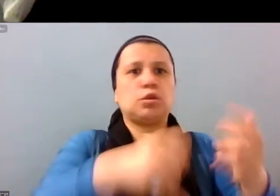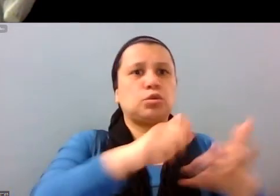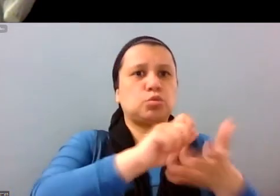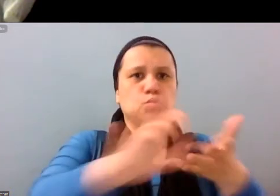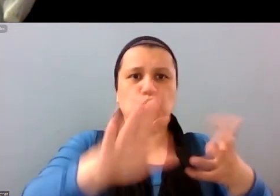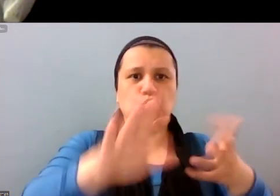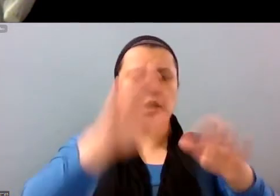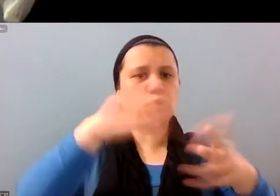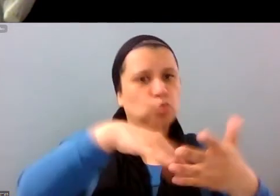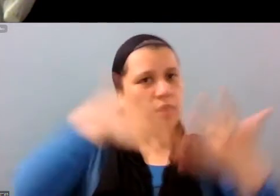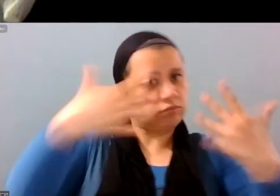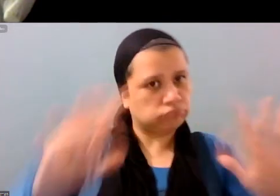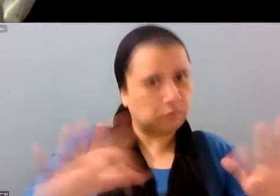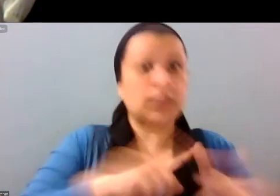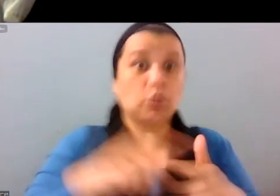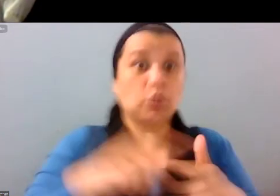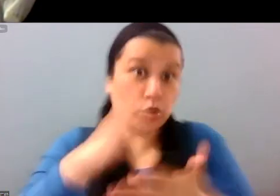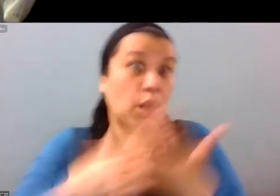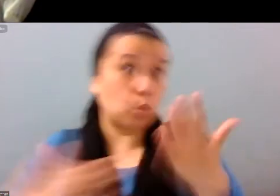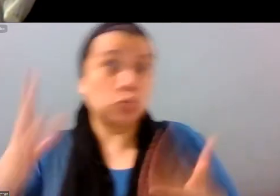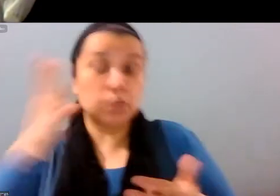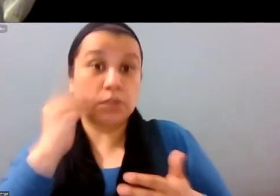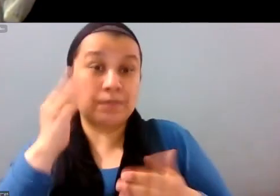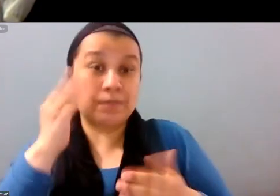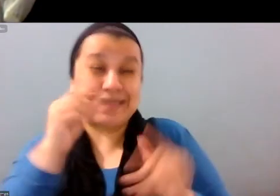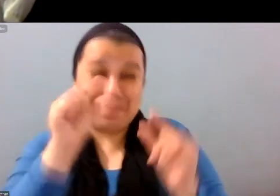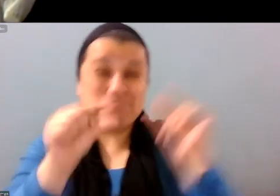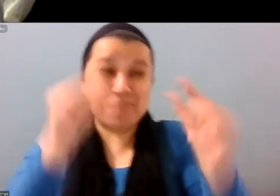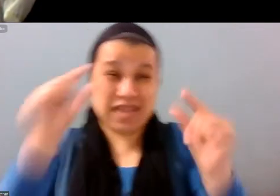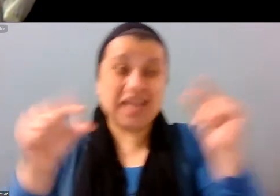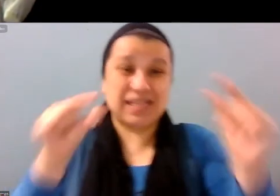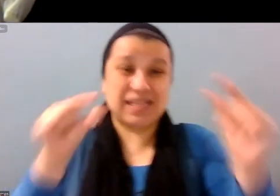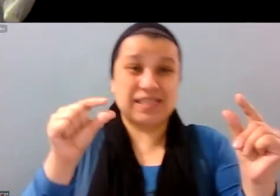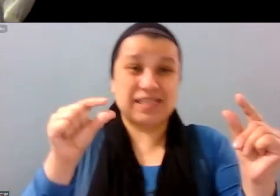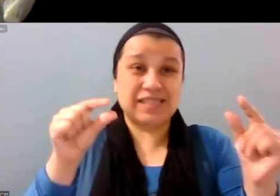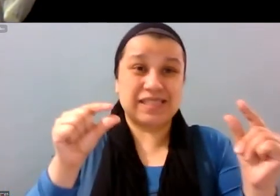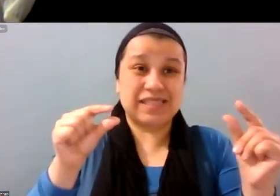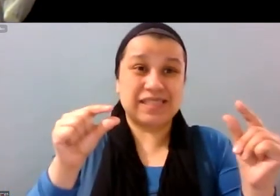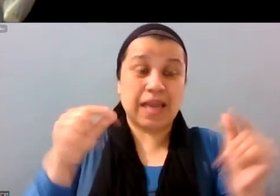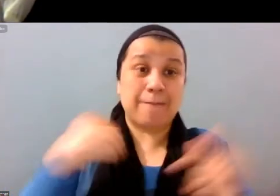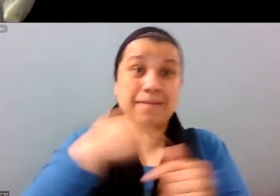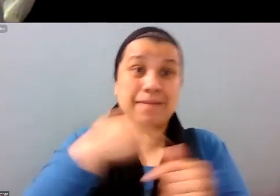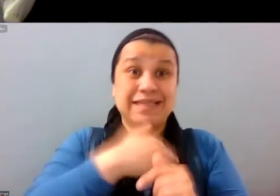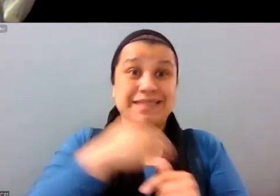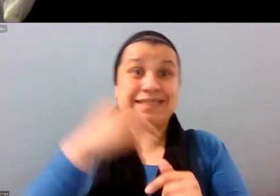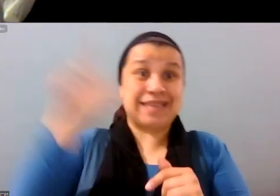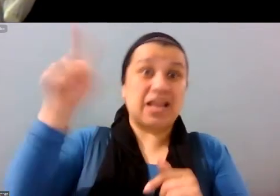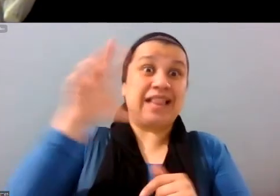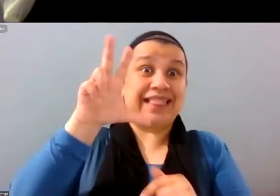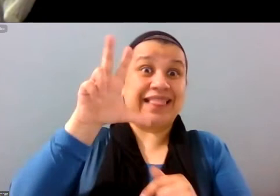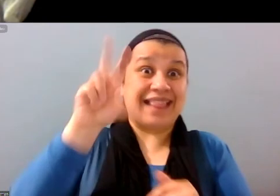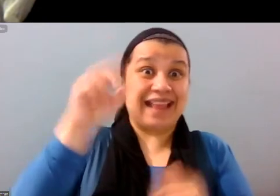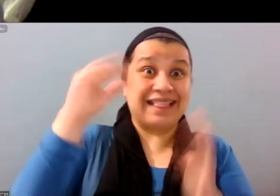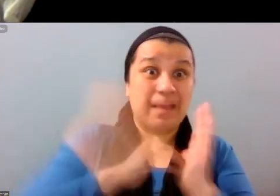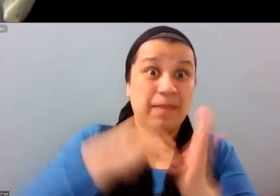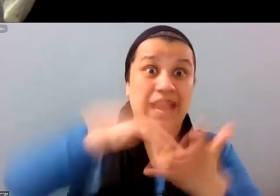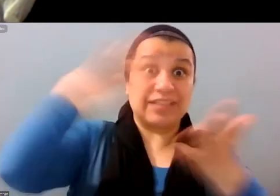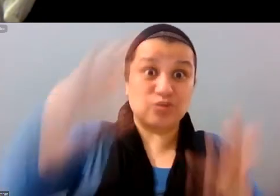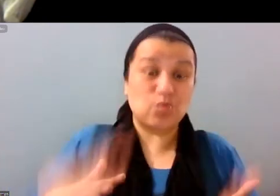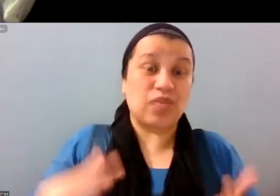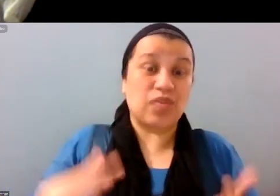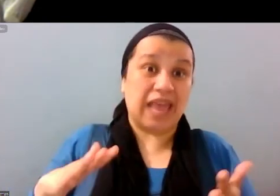hemos tenido pequeñas experiencias pequeñas en el ámbito del ministerio son 30 mil estudiantes aplicando una prueba ¿verdad? se imaginarán ustedes que